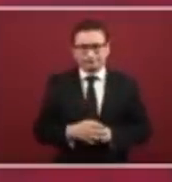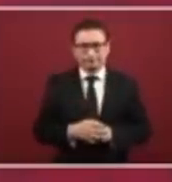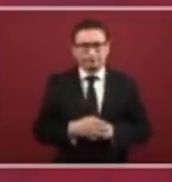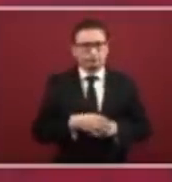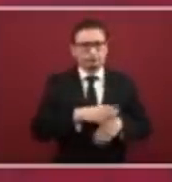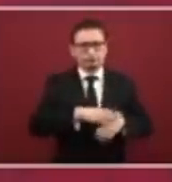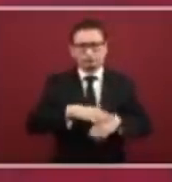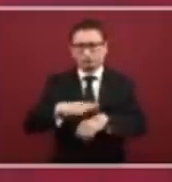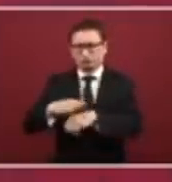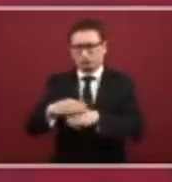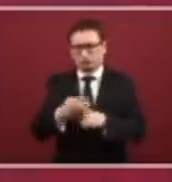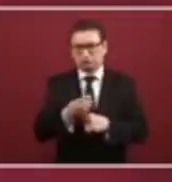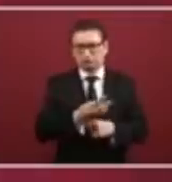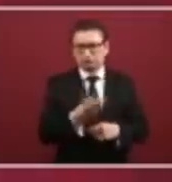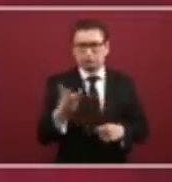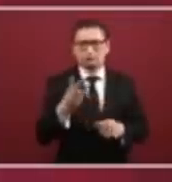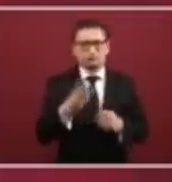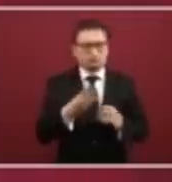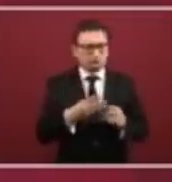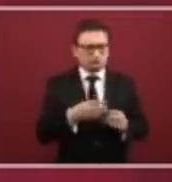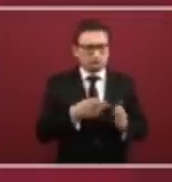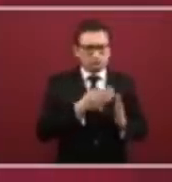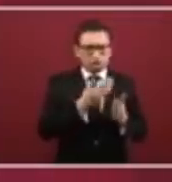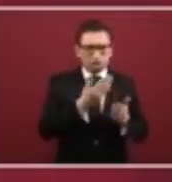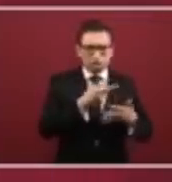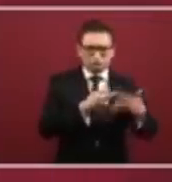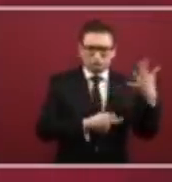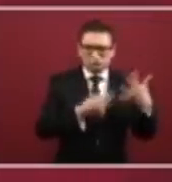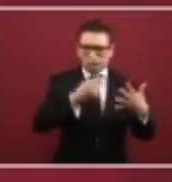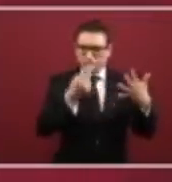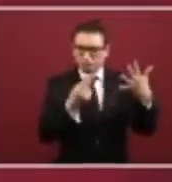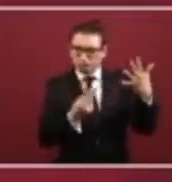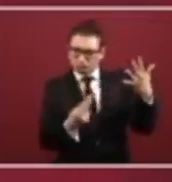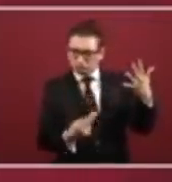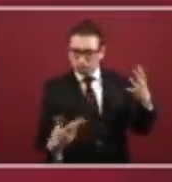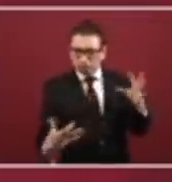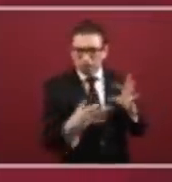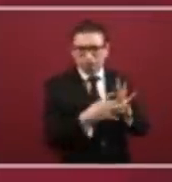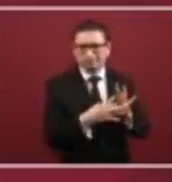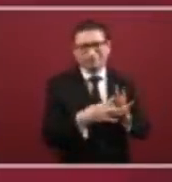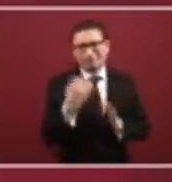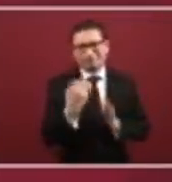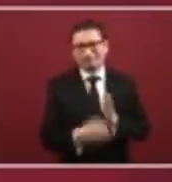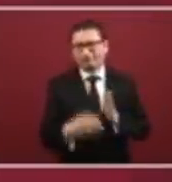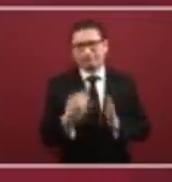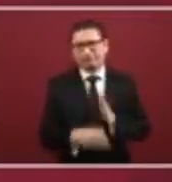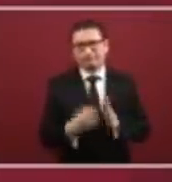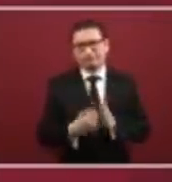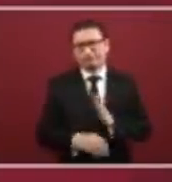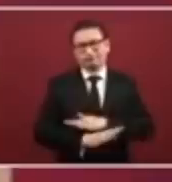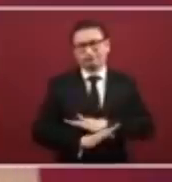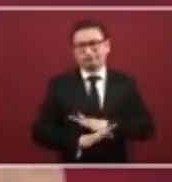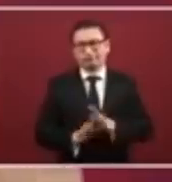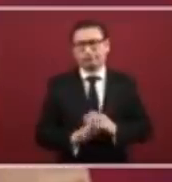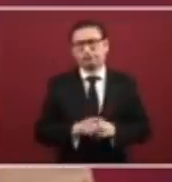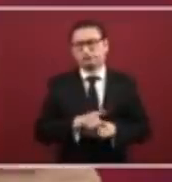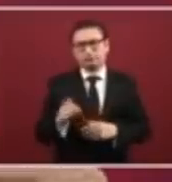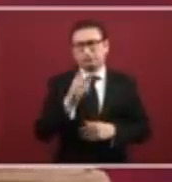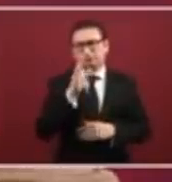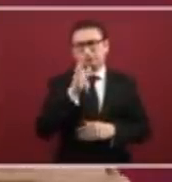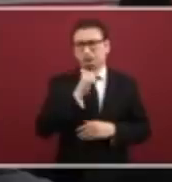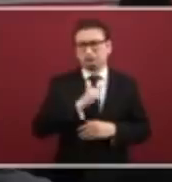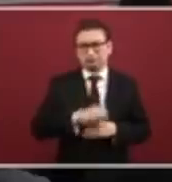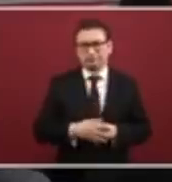por incumplimiento a las propias bases que se emitieron para dicha convocatoria. Por